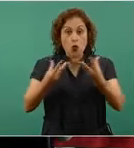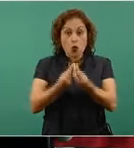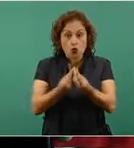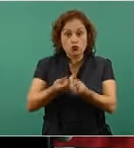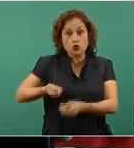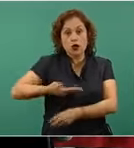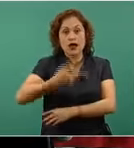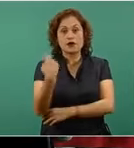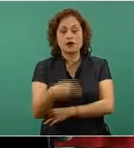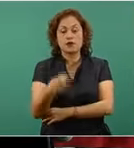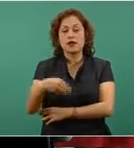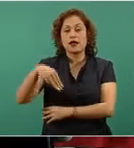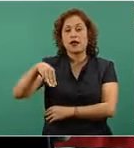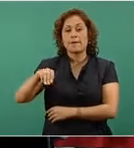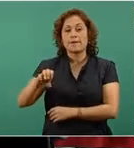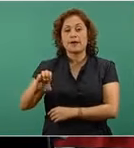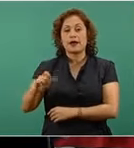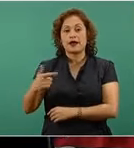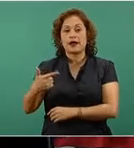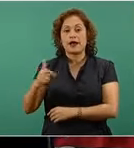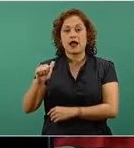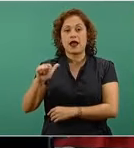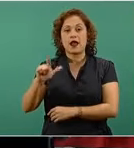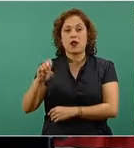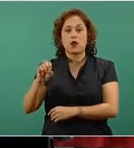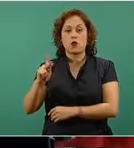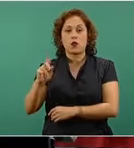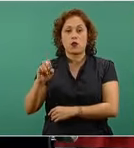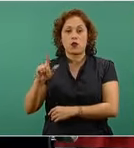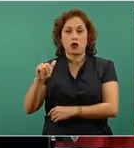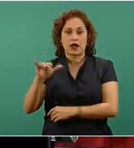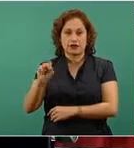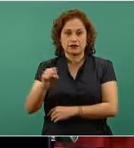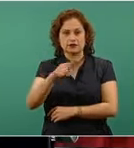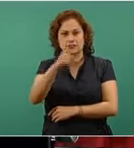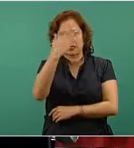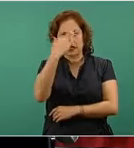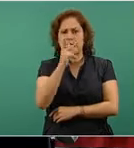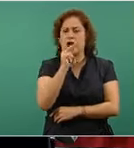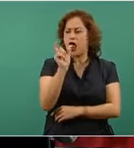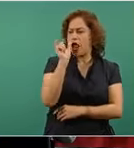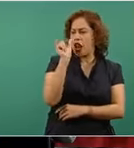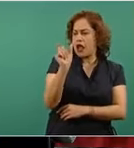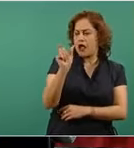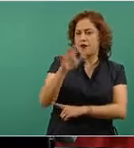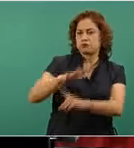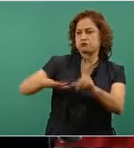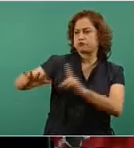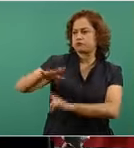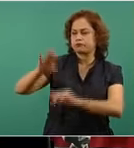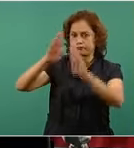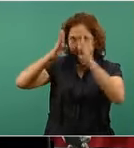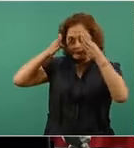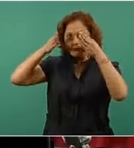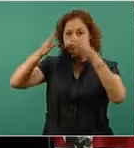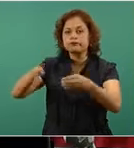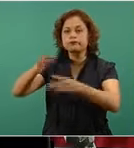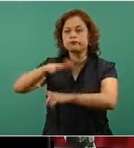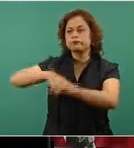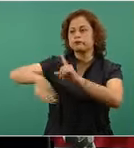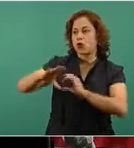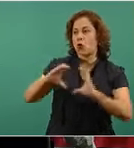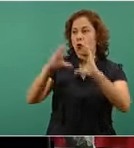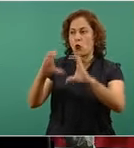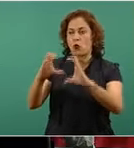concepto que está en muchas disciplinas, sobre todo en las de control ambiental. Se definió